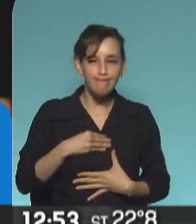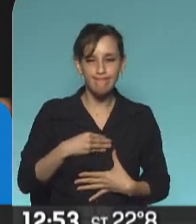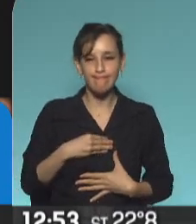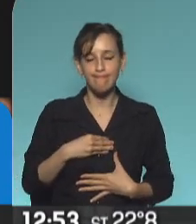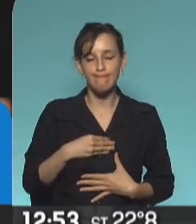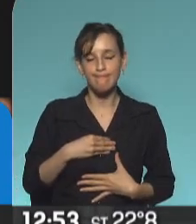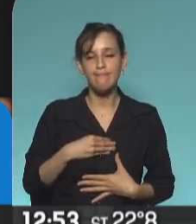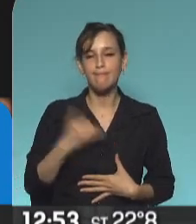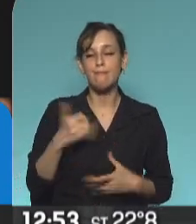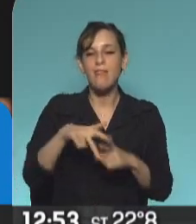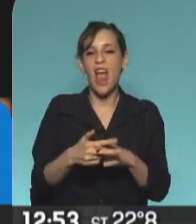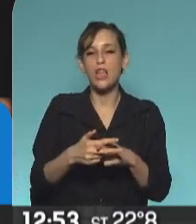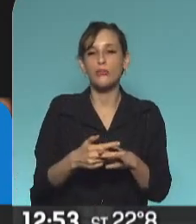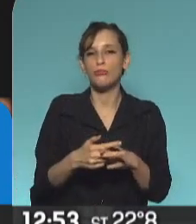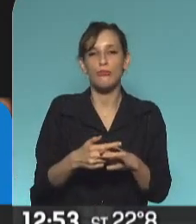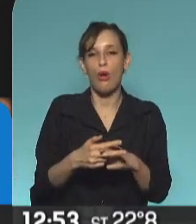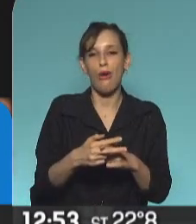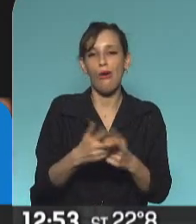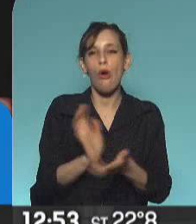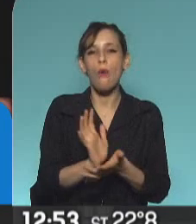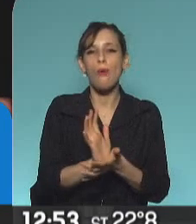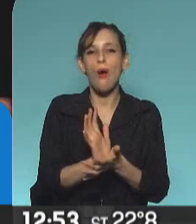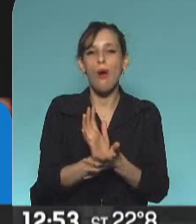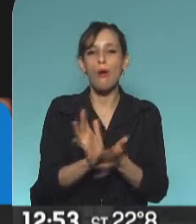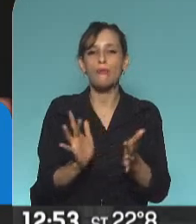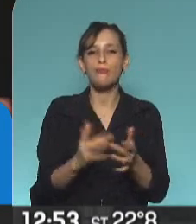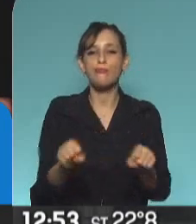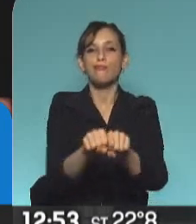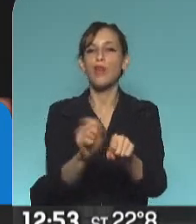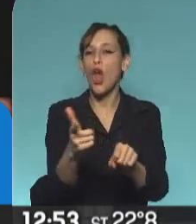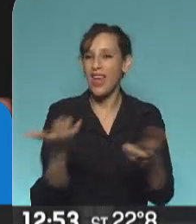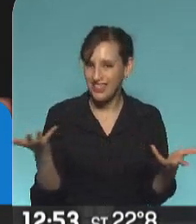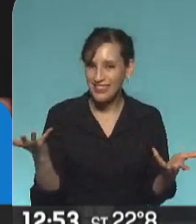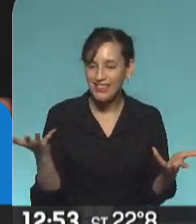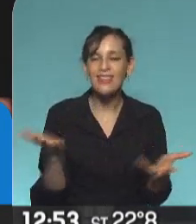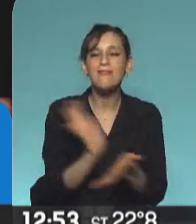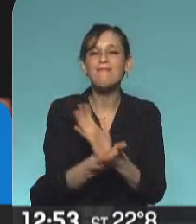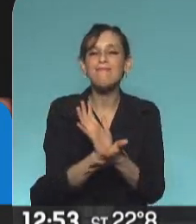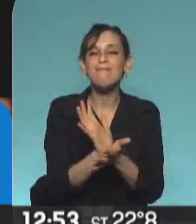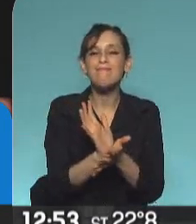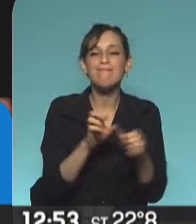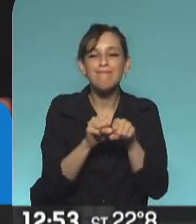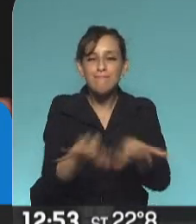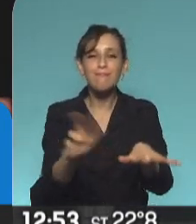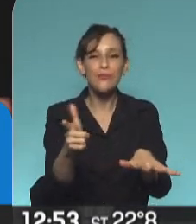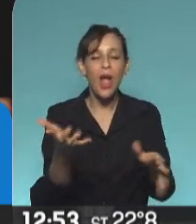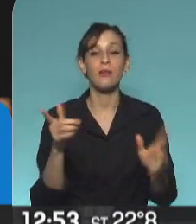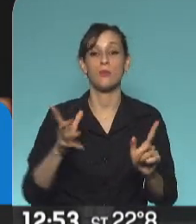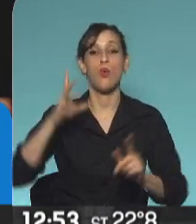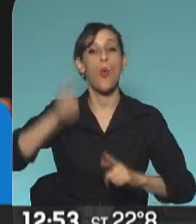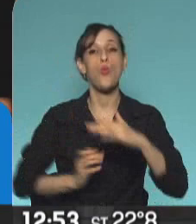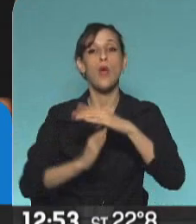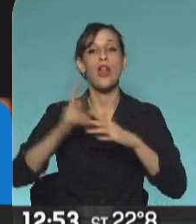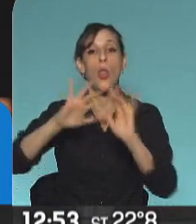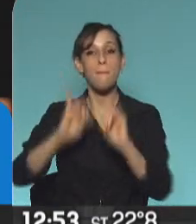totalmente desarticulados un área de género que tiene nada más dos personas que no tiene presupuesto asignado un juzgado de paz que los fines de